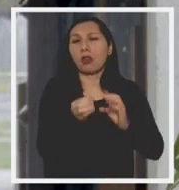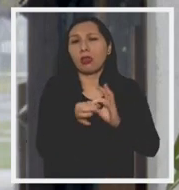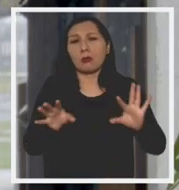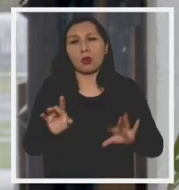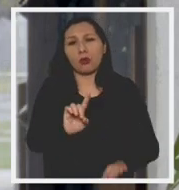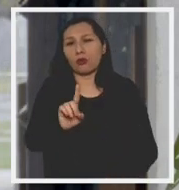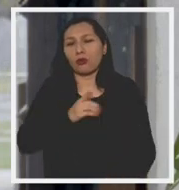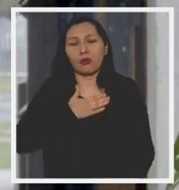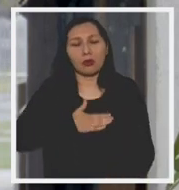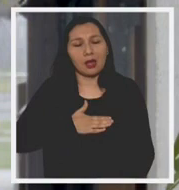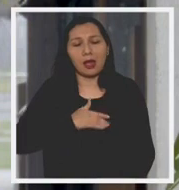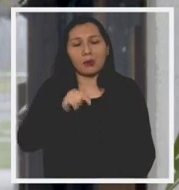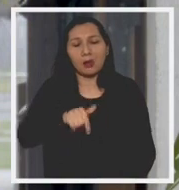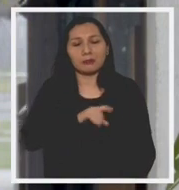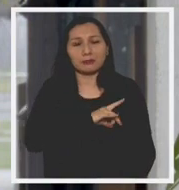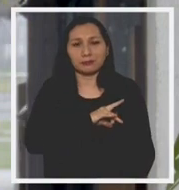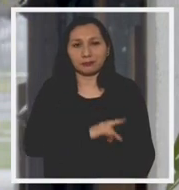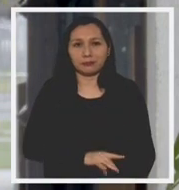que no queremos para Chile.